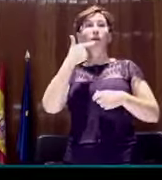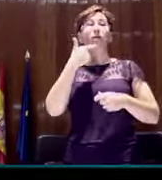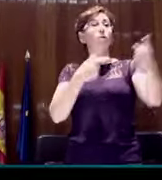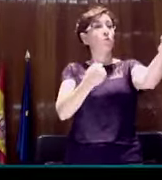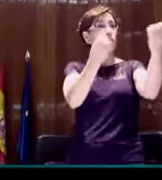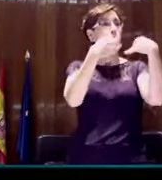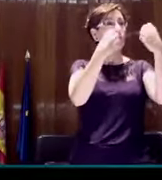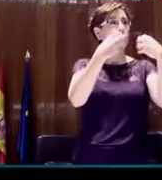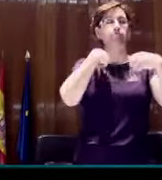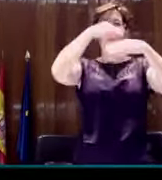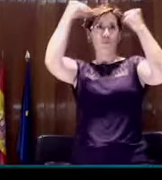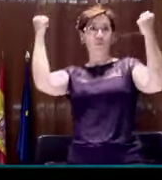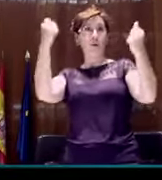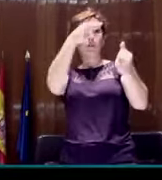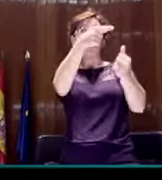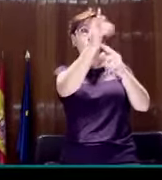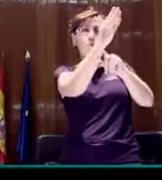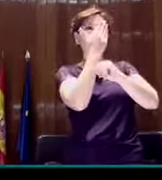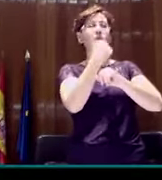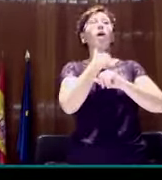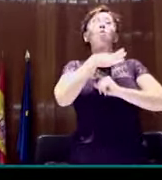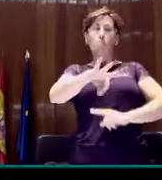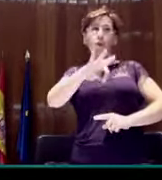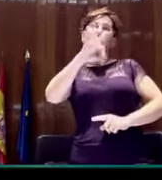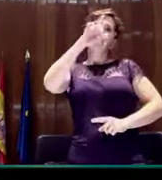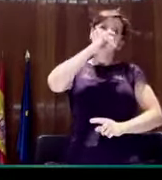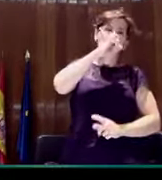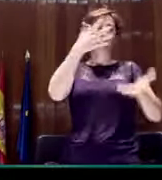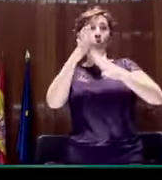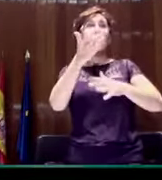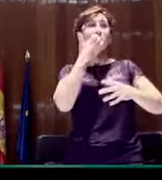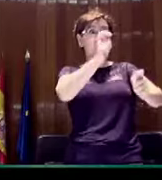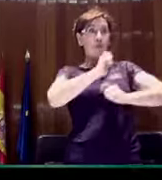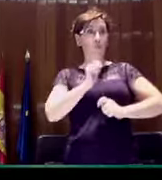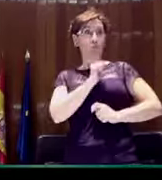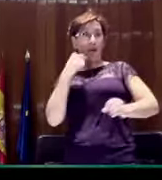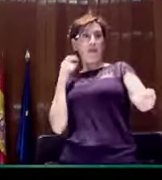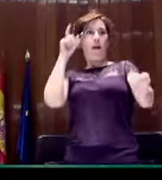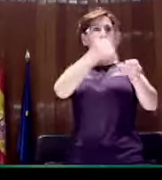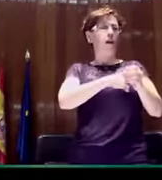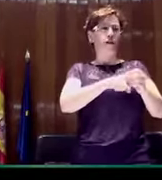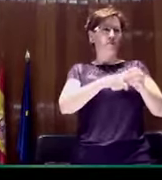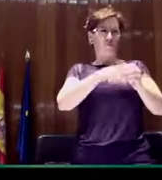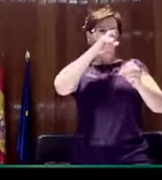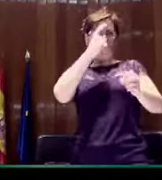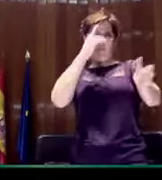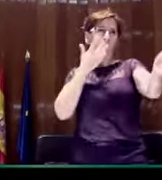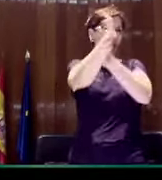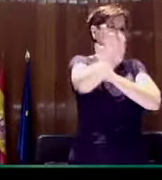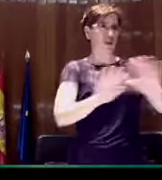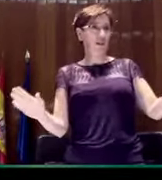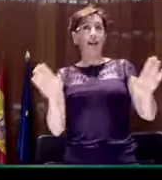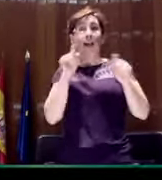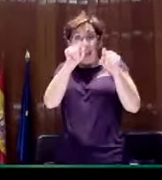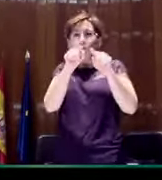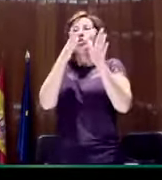Muéstrame y lo recordaré, hazme participar y comprenderé. Y eso es lo que tenemos que lograr, tenemos que intentar que los sordos realmente participen en